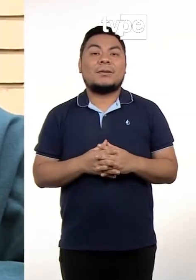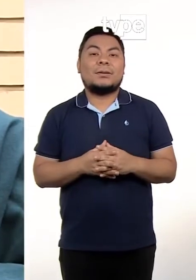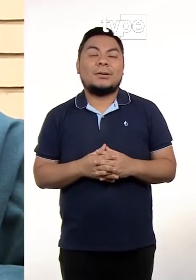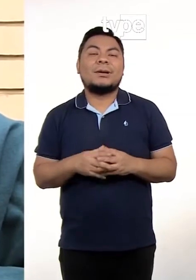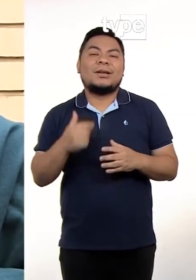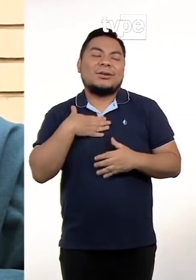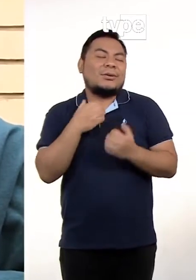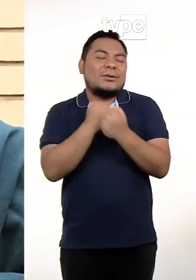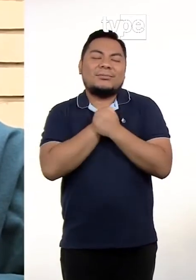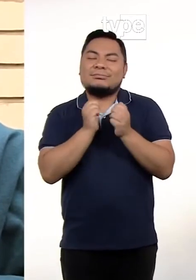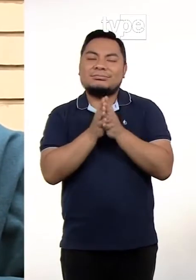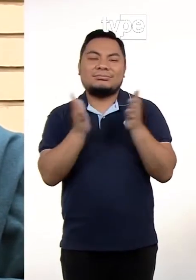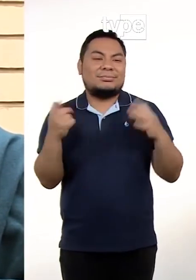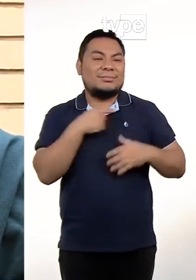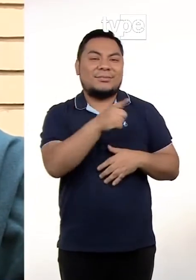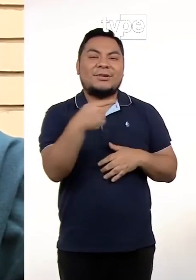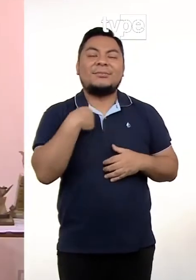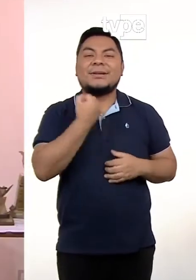El amor a mis hijos,